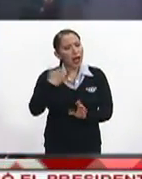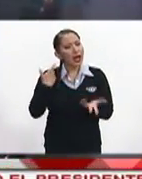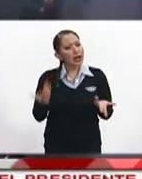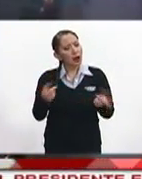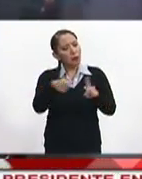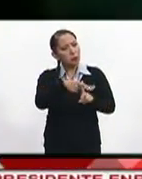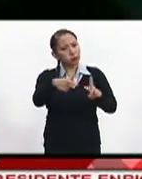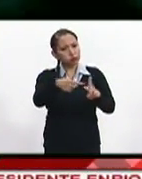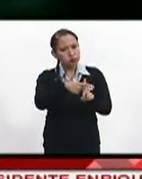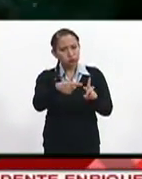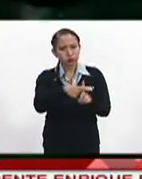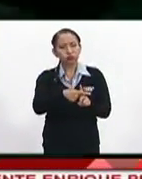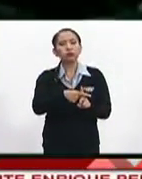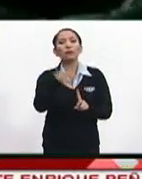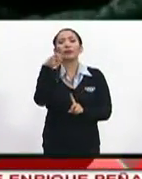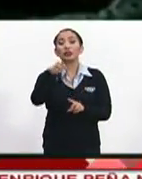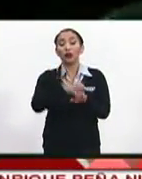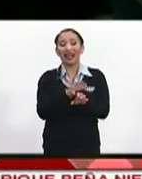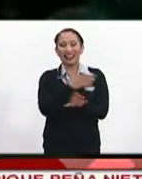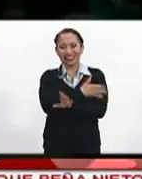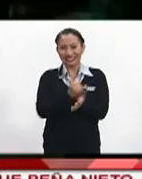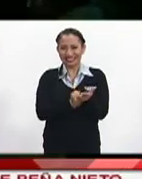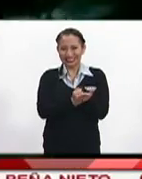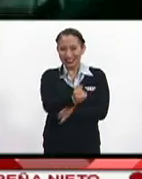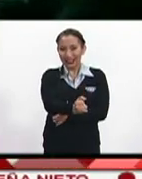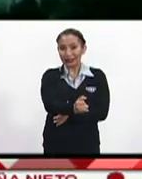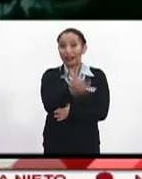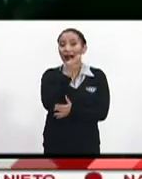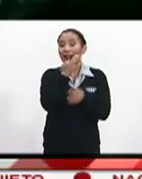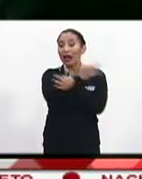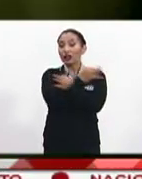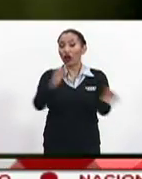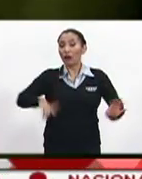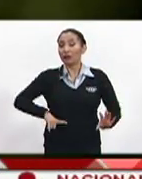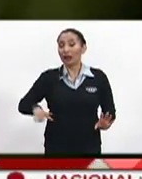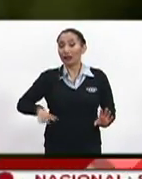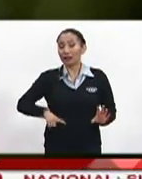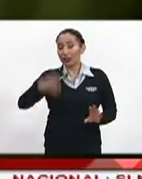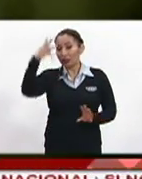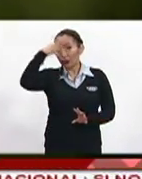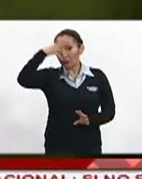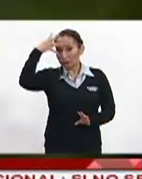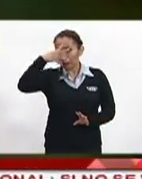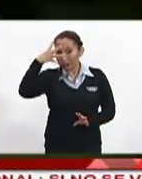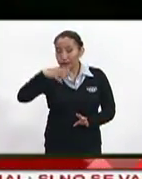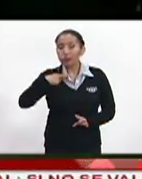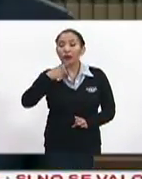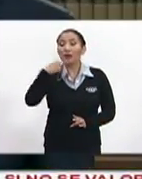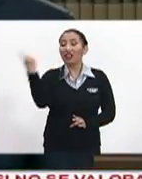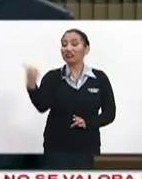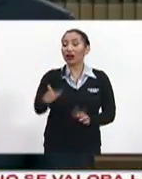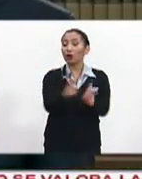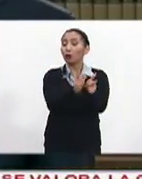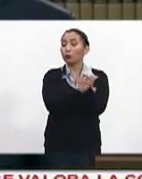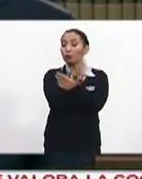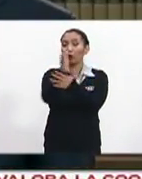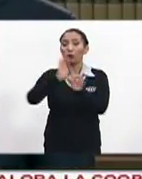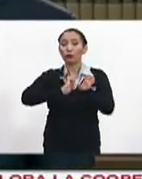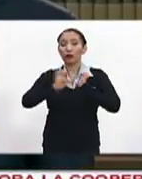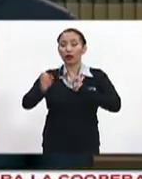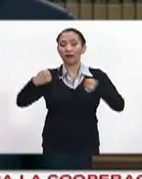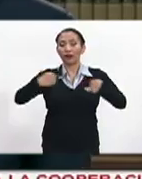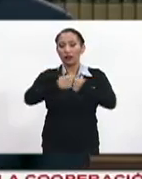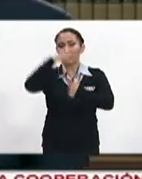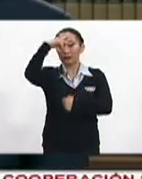espíritu constructivo. Esto ante la decisión, ante el anuncio del gobierno de Donald Trump de enviar a la Guardia Nacional